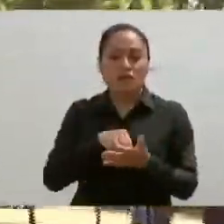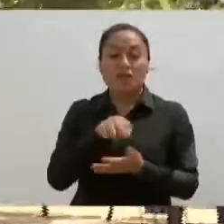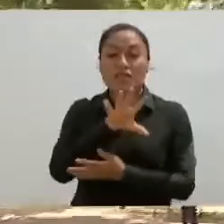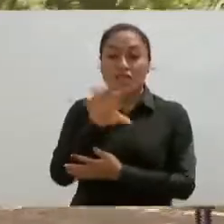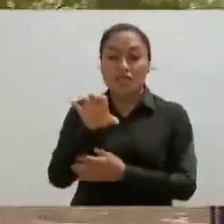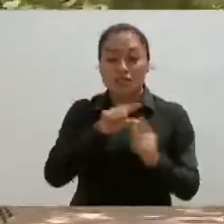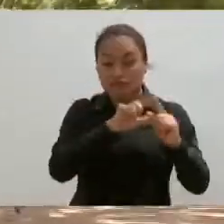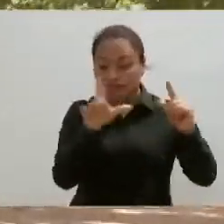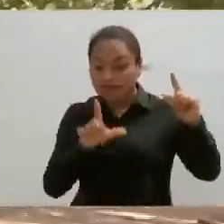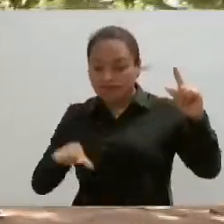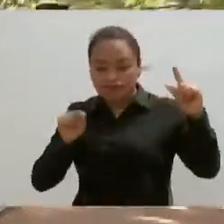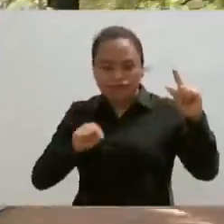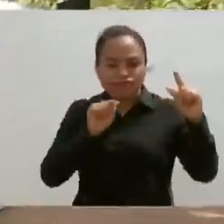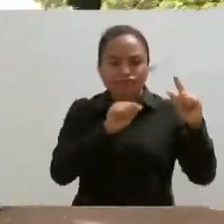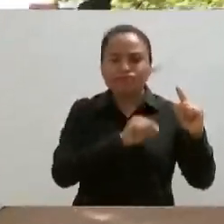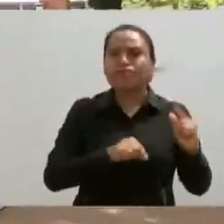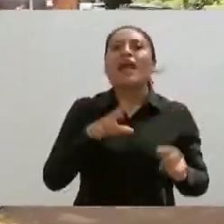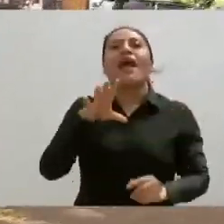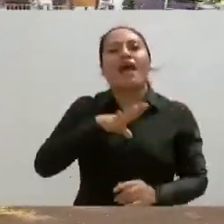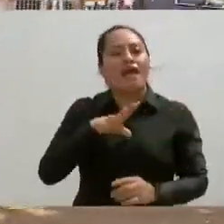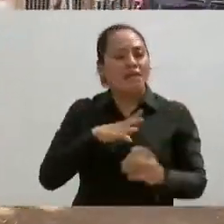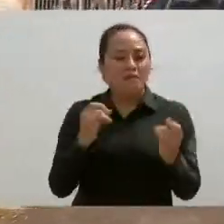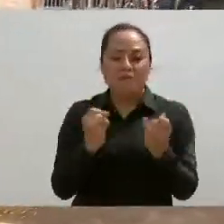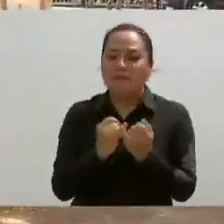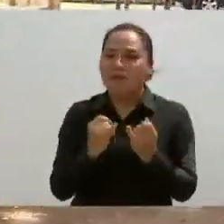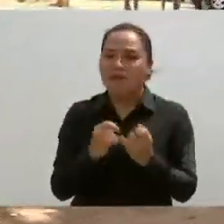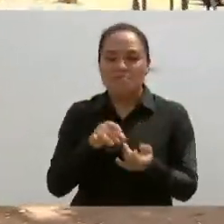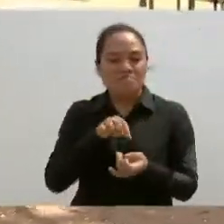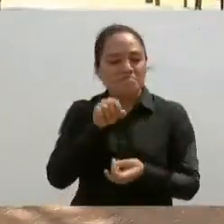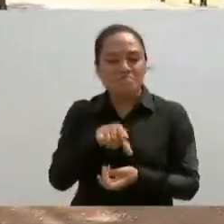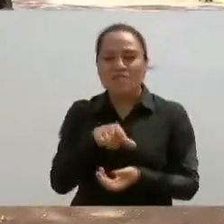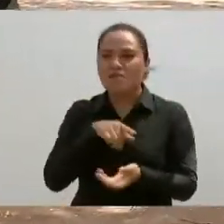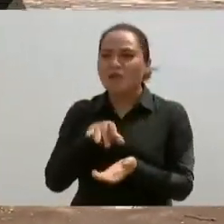país y es lo mismo que en Tapana.